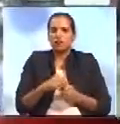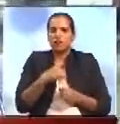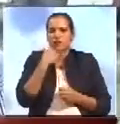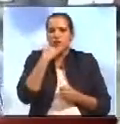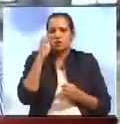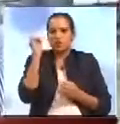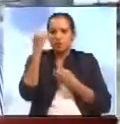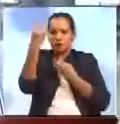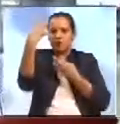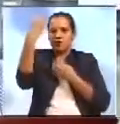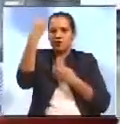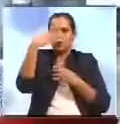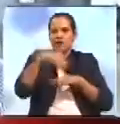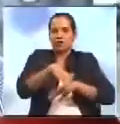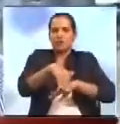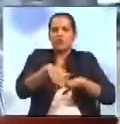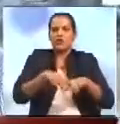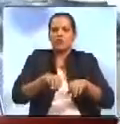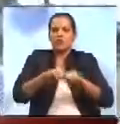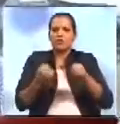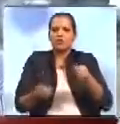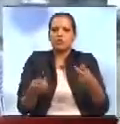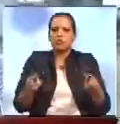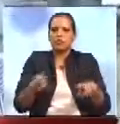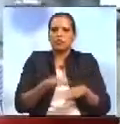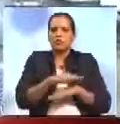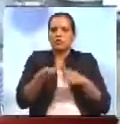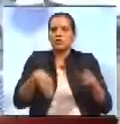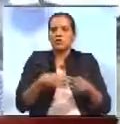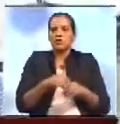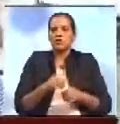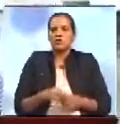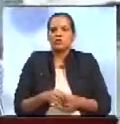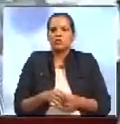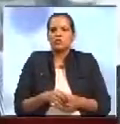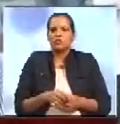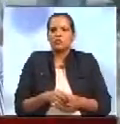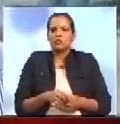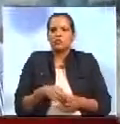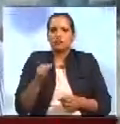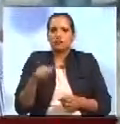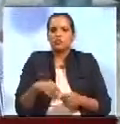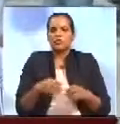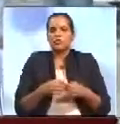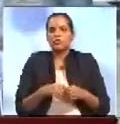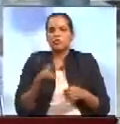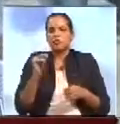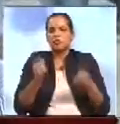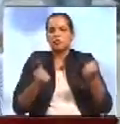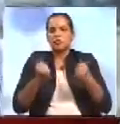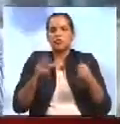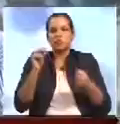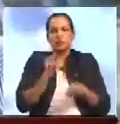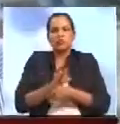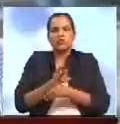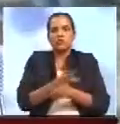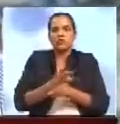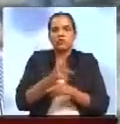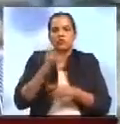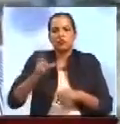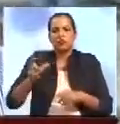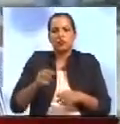calles feas y todo se completa en esto. Sí, más prudencia de los compañeros